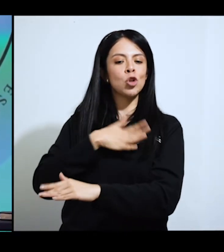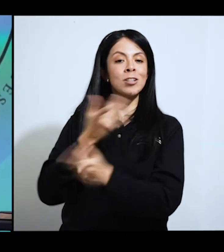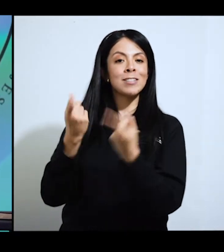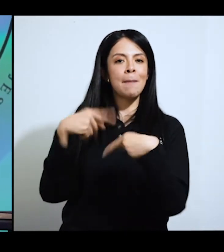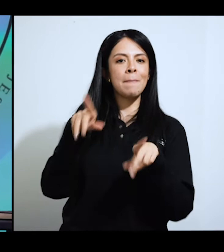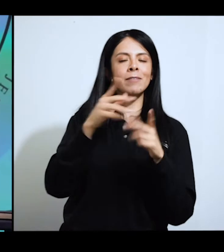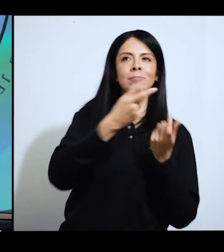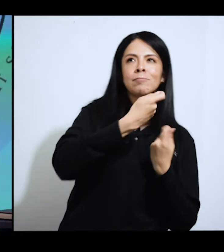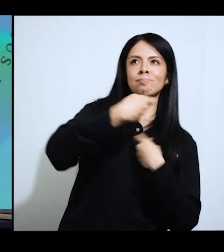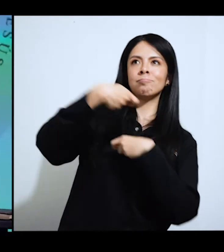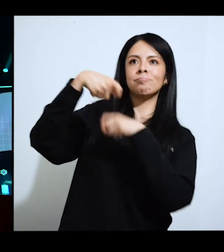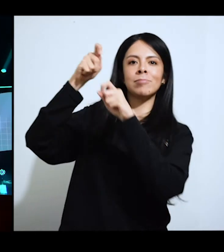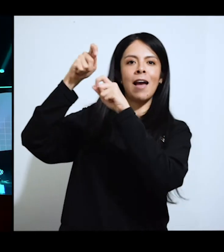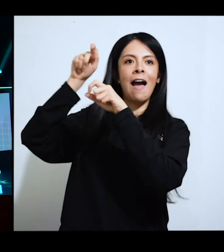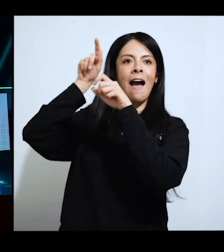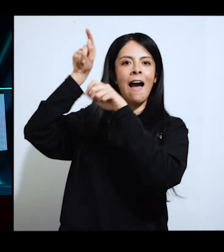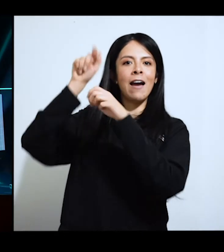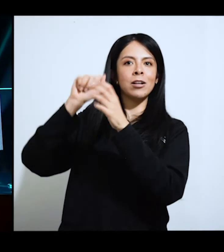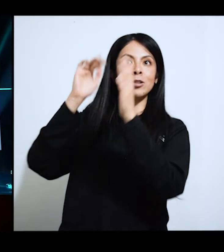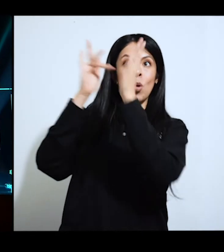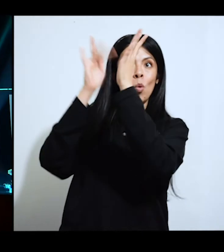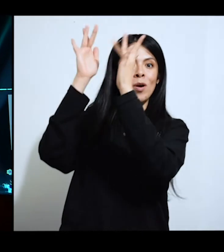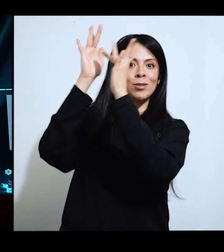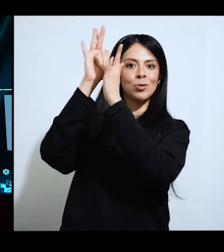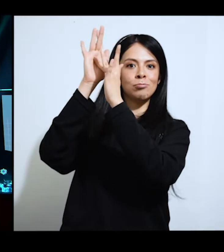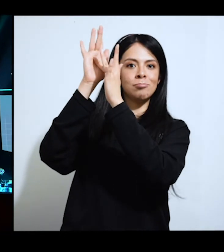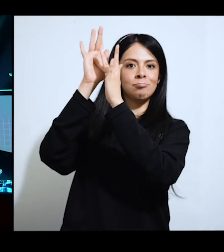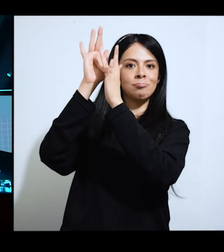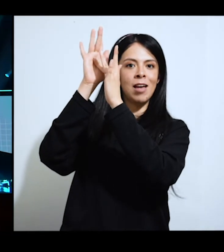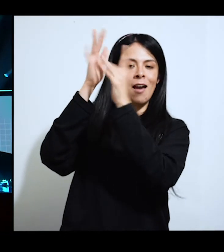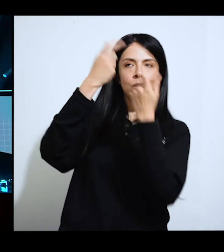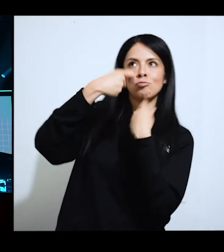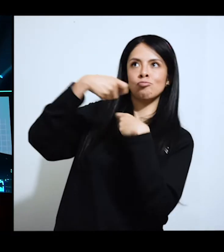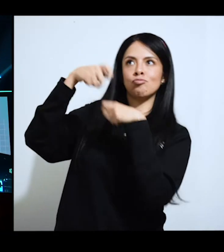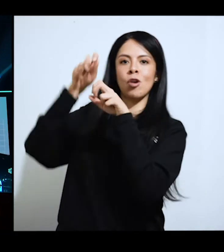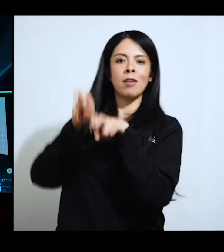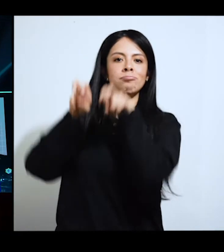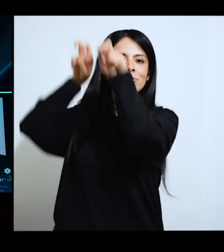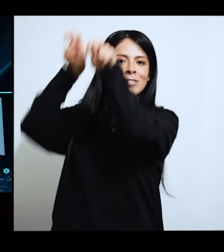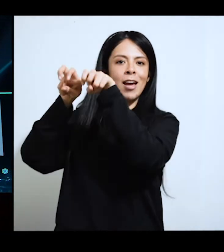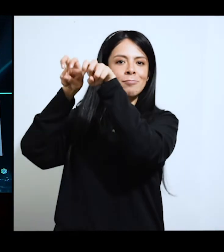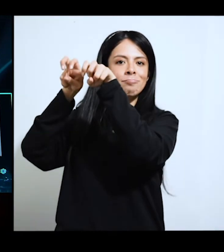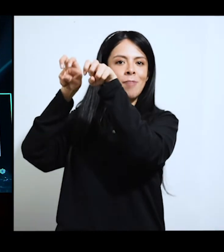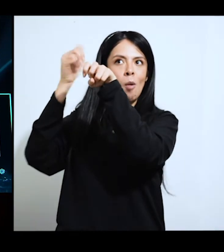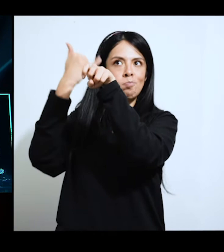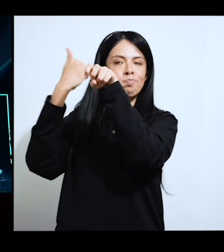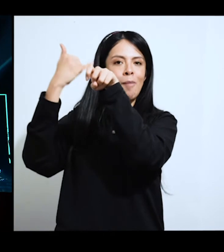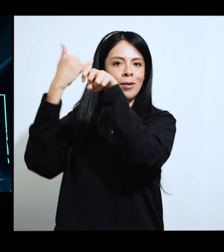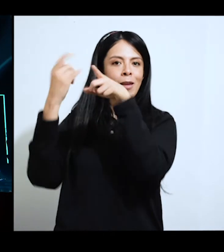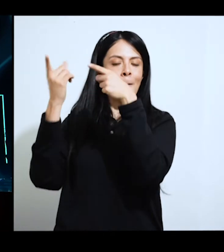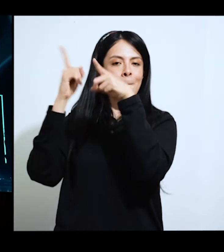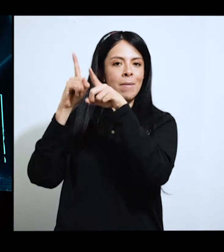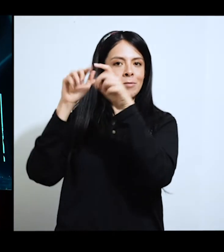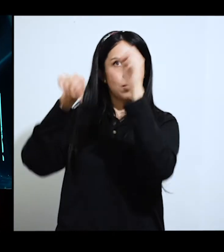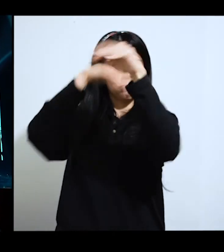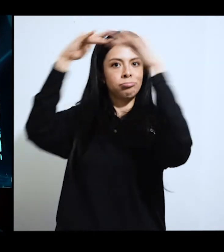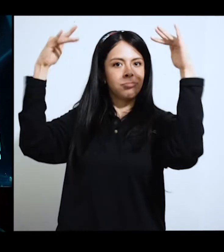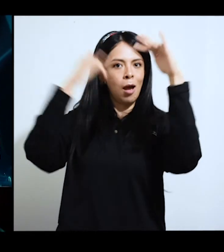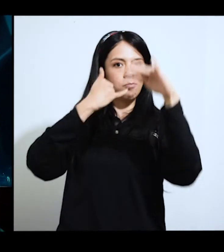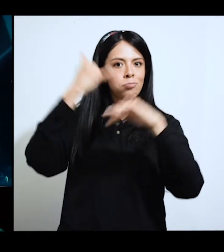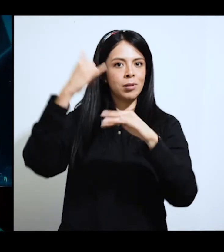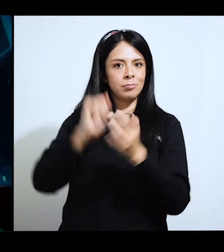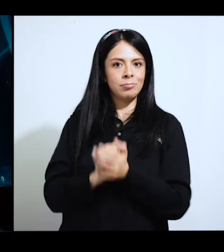los lugares celestiales, es lo que dice Efesios 2, del 5 al 6. Eso quiere decir que estamos en un lugar